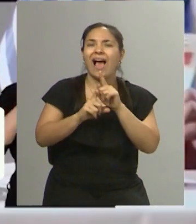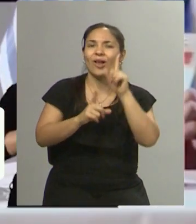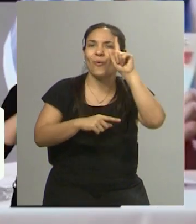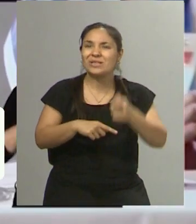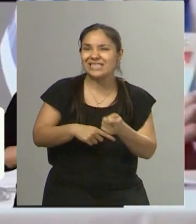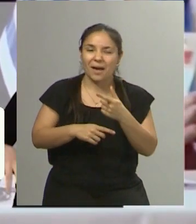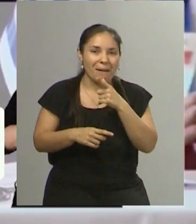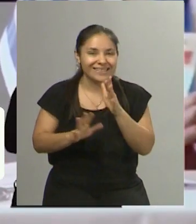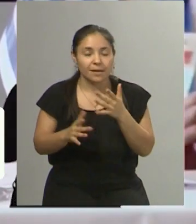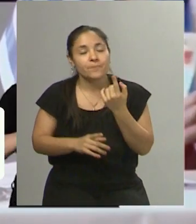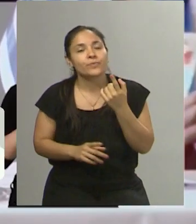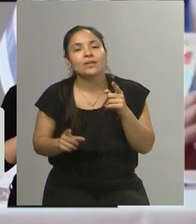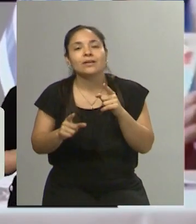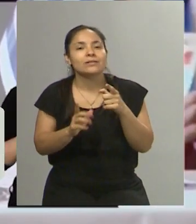es